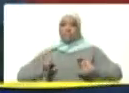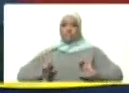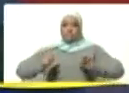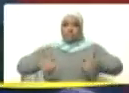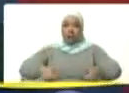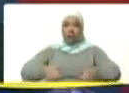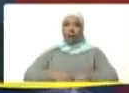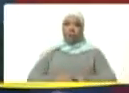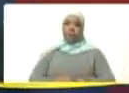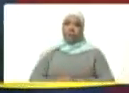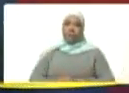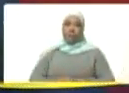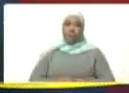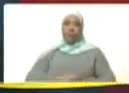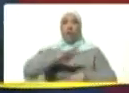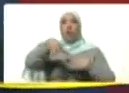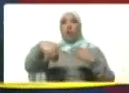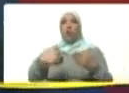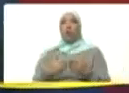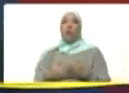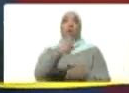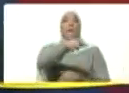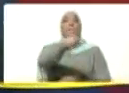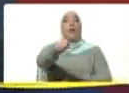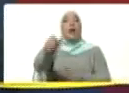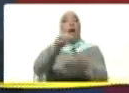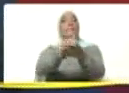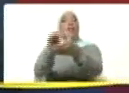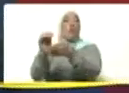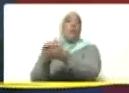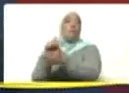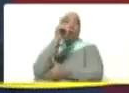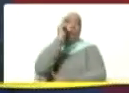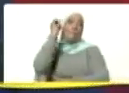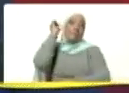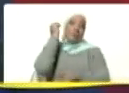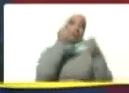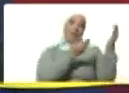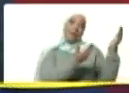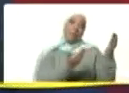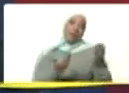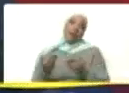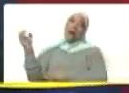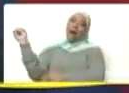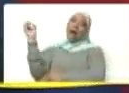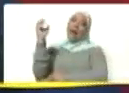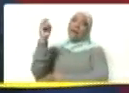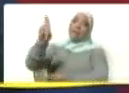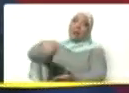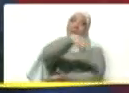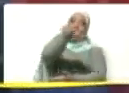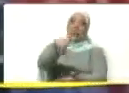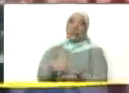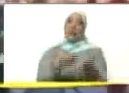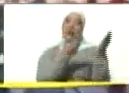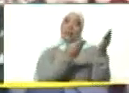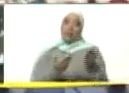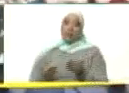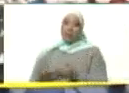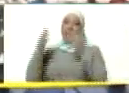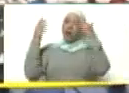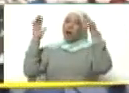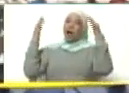fundacionales. Sean todos ustedes, amigas y amigos, bienvenidos a nuestra Asamblea Nacional.